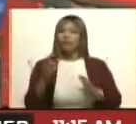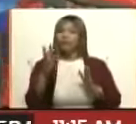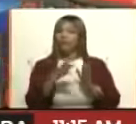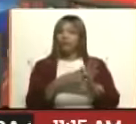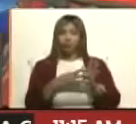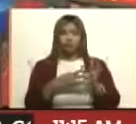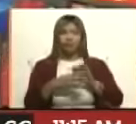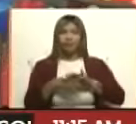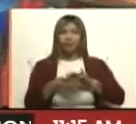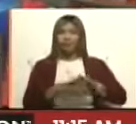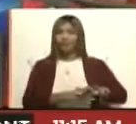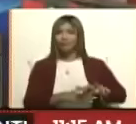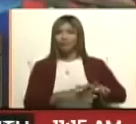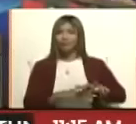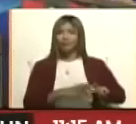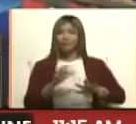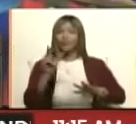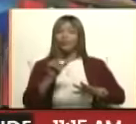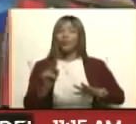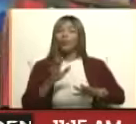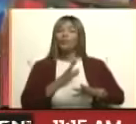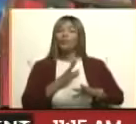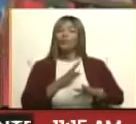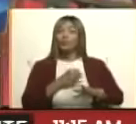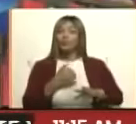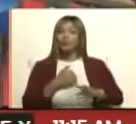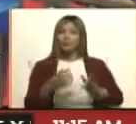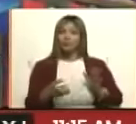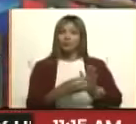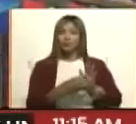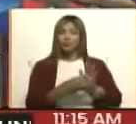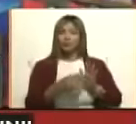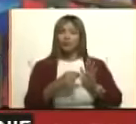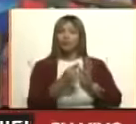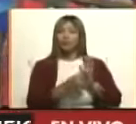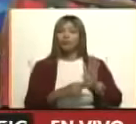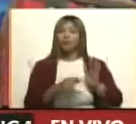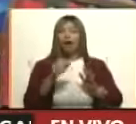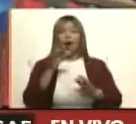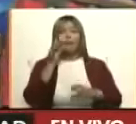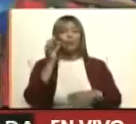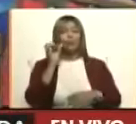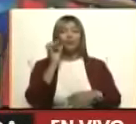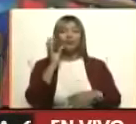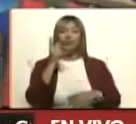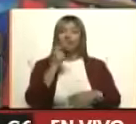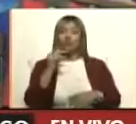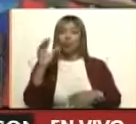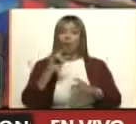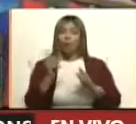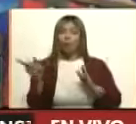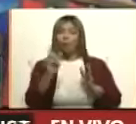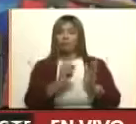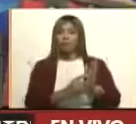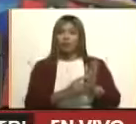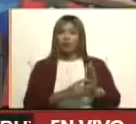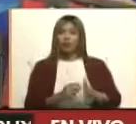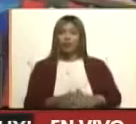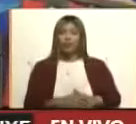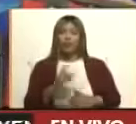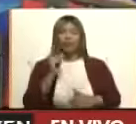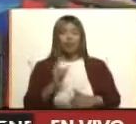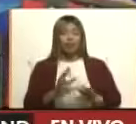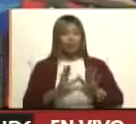vez esas rayas a nuestro mapa y pintarlo amarillo, azul y rojo, como debe ser,